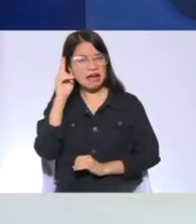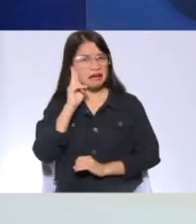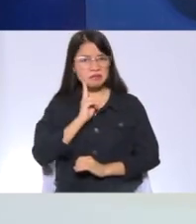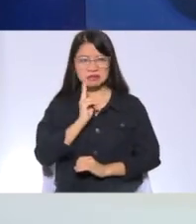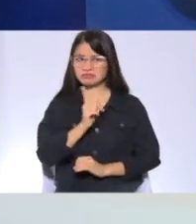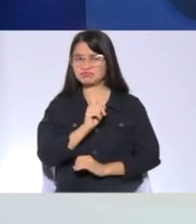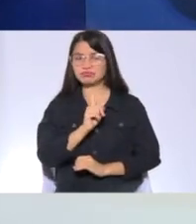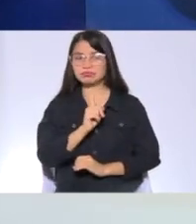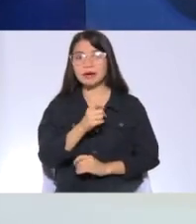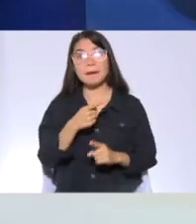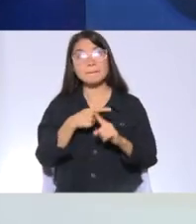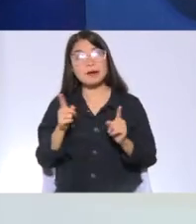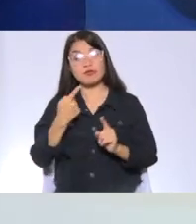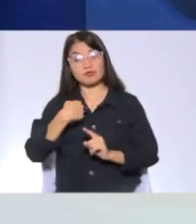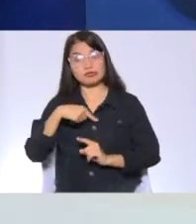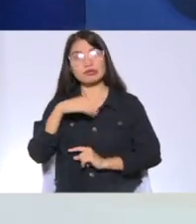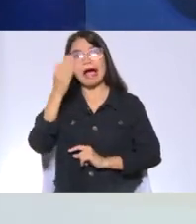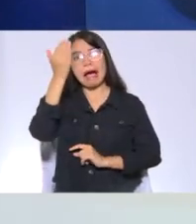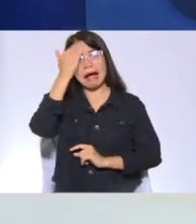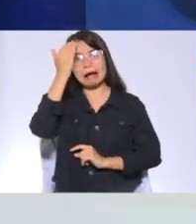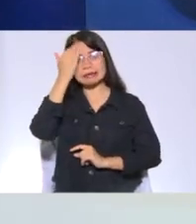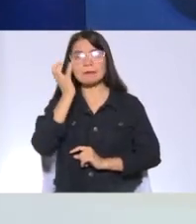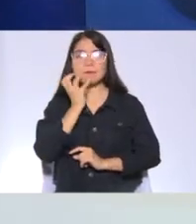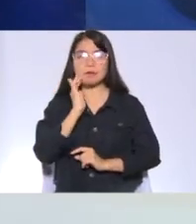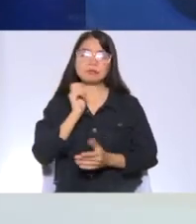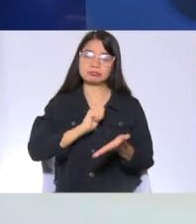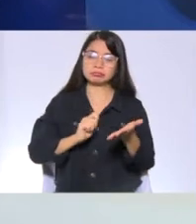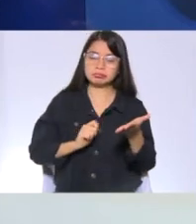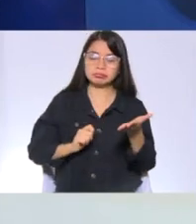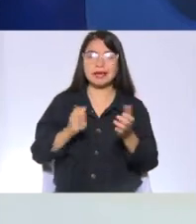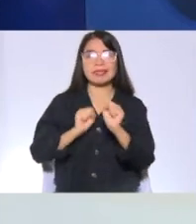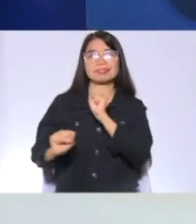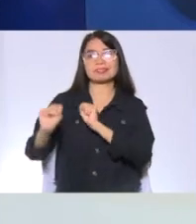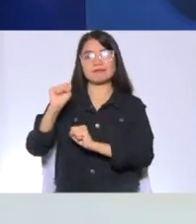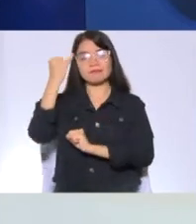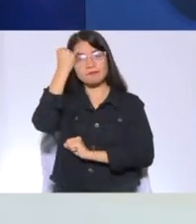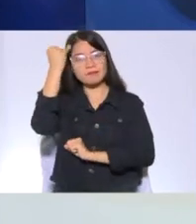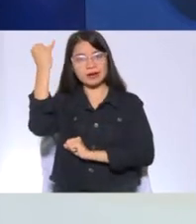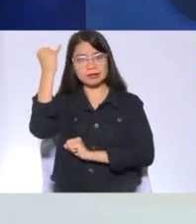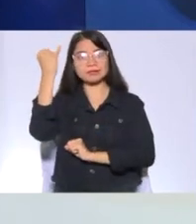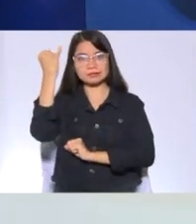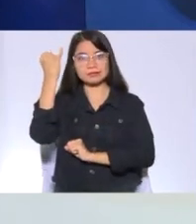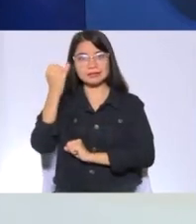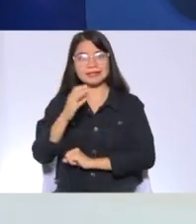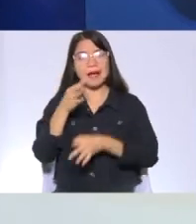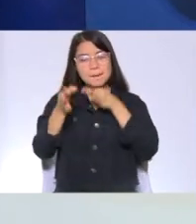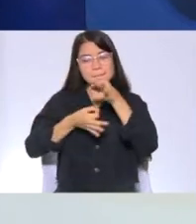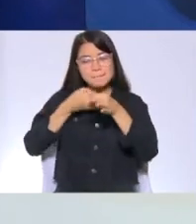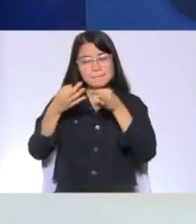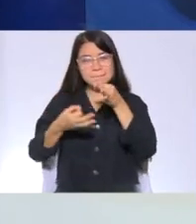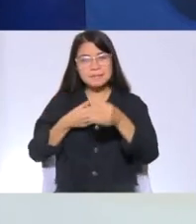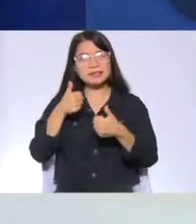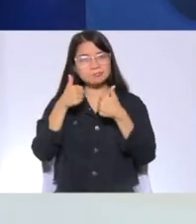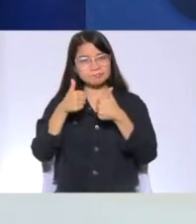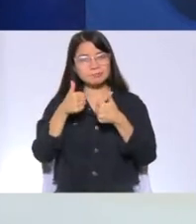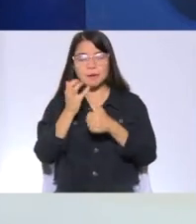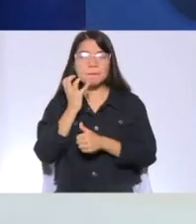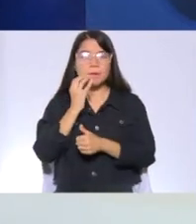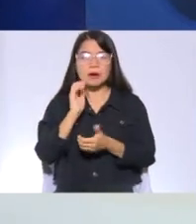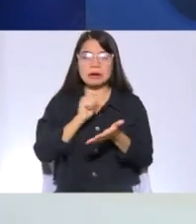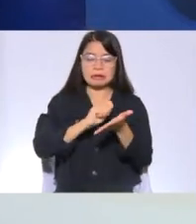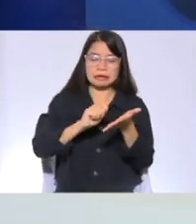nosotros que hacer cuando vamos a argumentar? Defender nuestras ideas. Eso lo podemos hacer con ejemplos, lo podemos hacer con citas, para